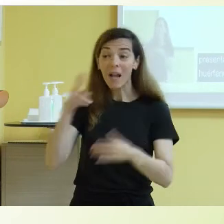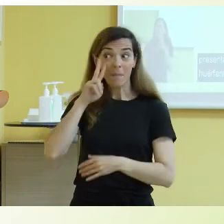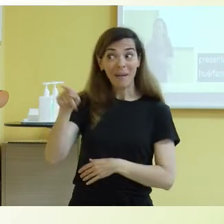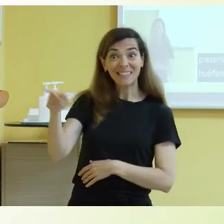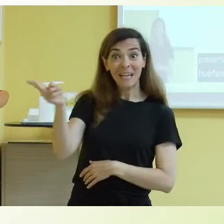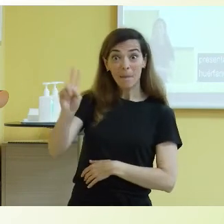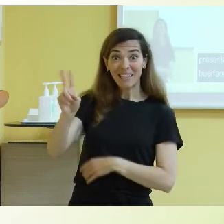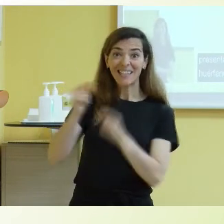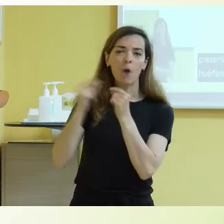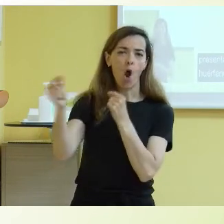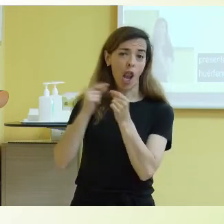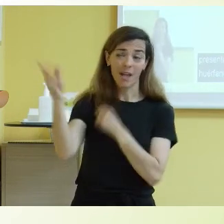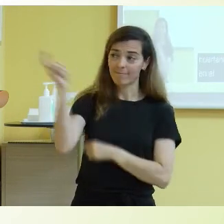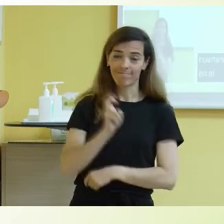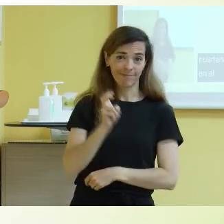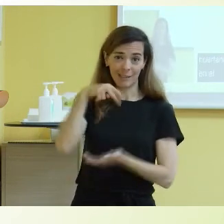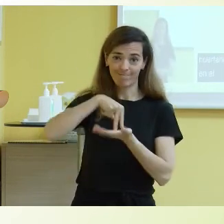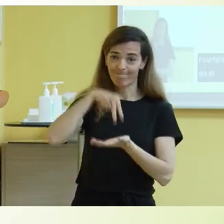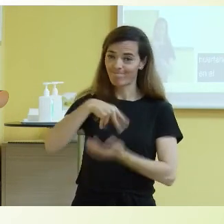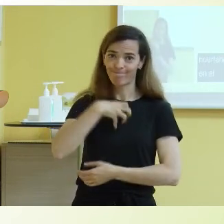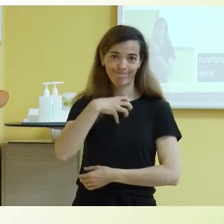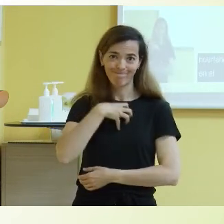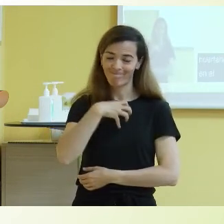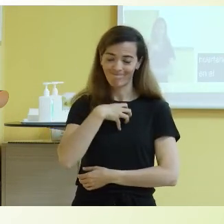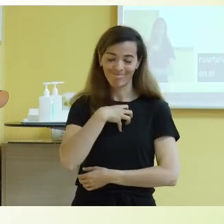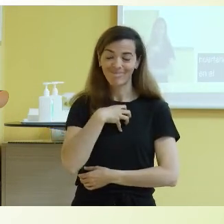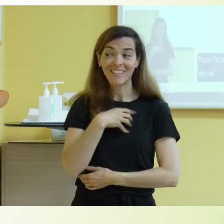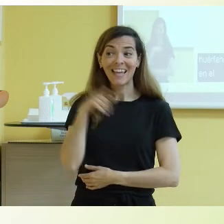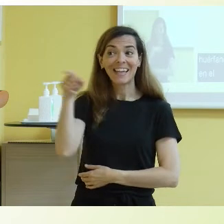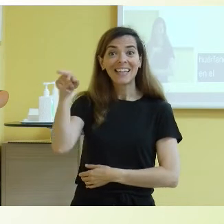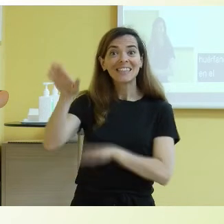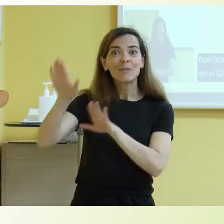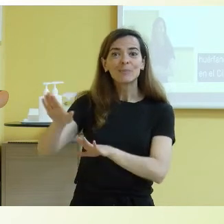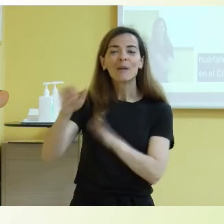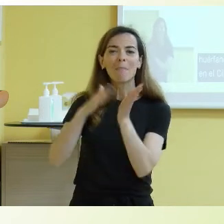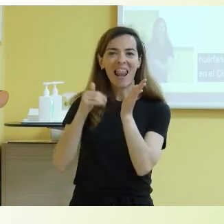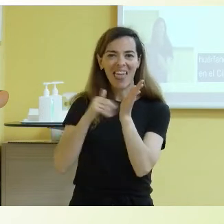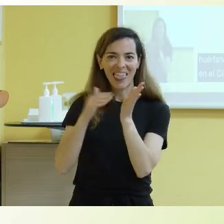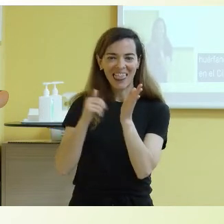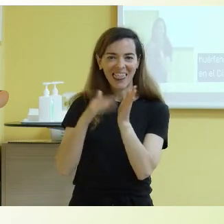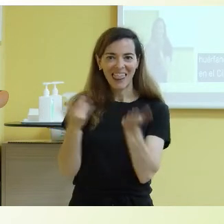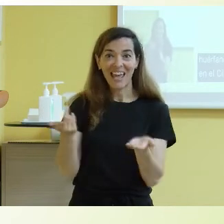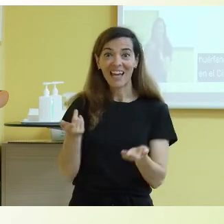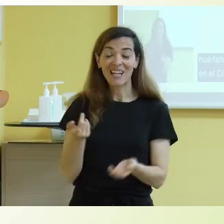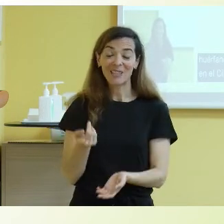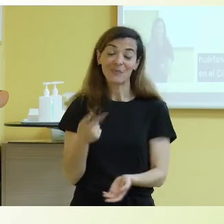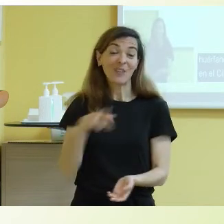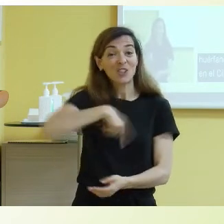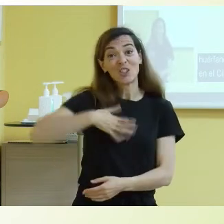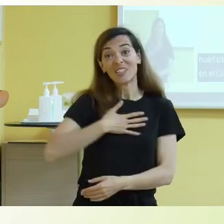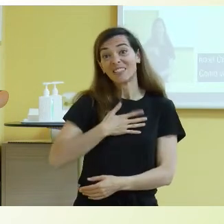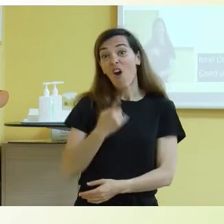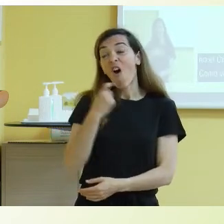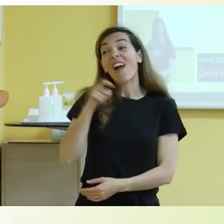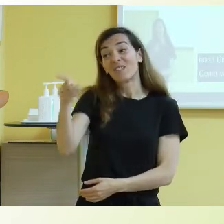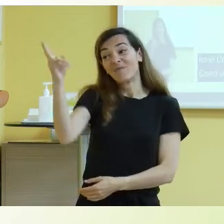está en formato online, no ha podido venir hasta Burgos, ella está en Valencia y bueno, que nos hubiera encantado tenerte por aquí, pero ha